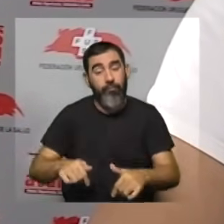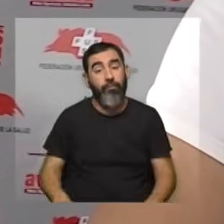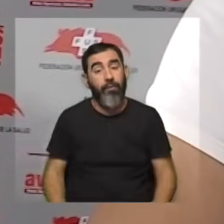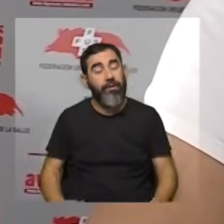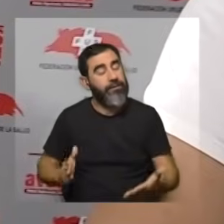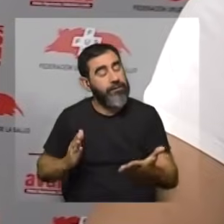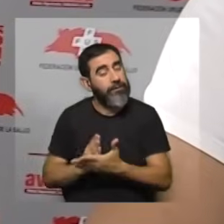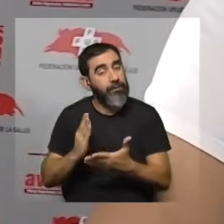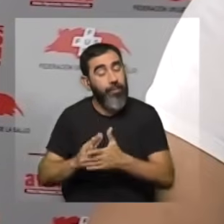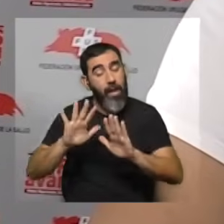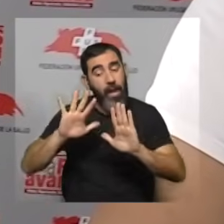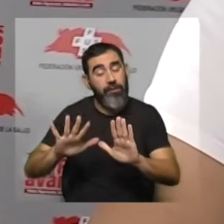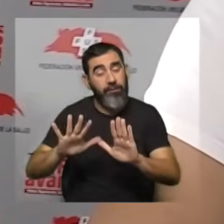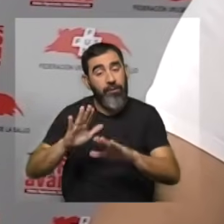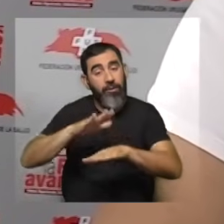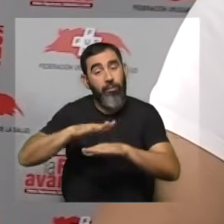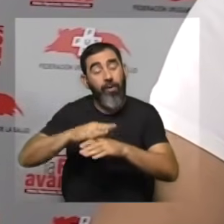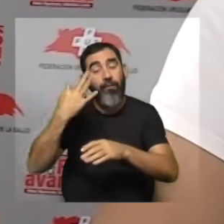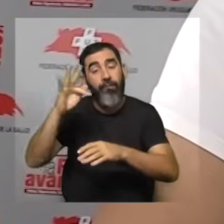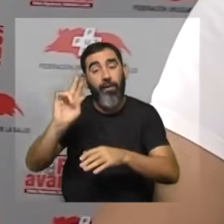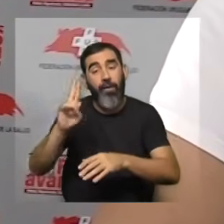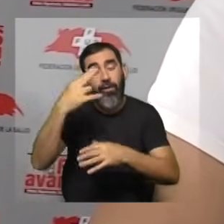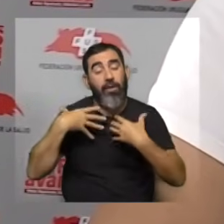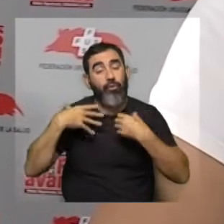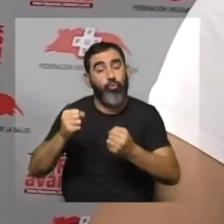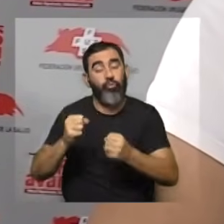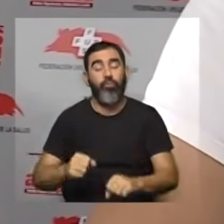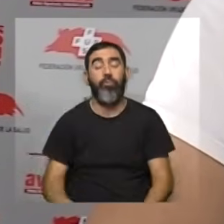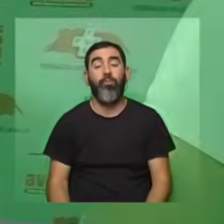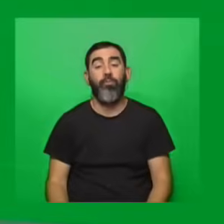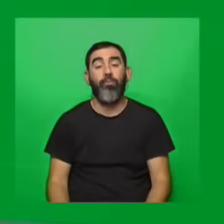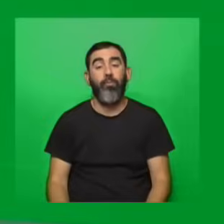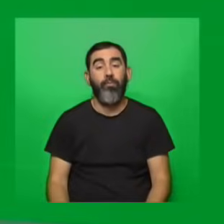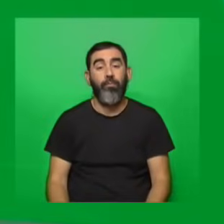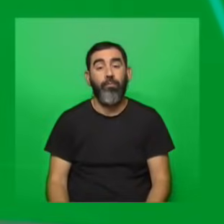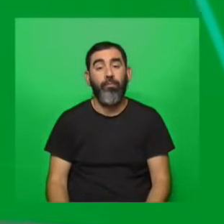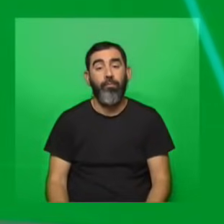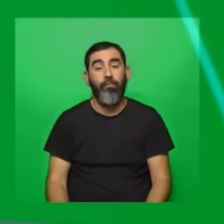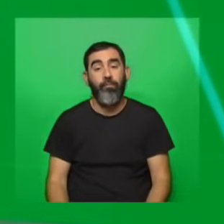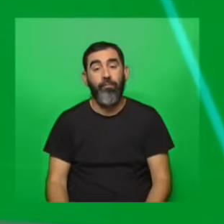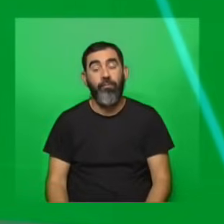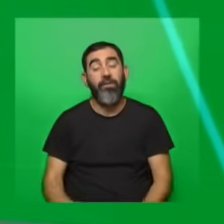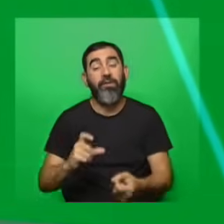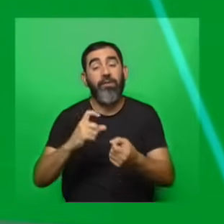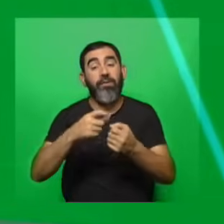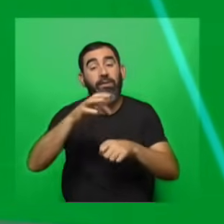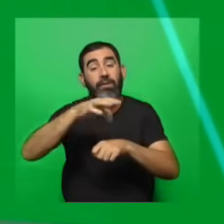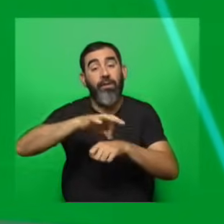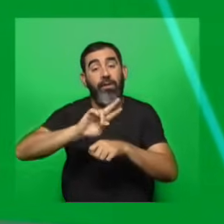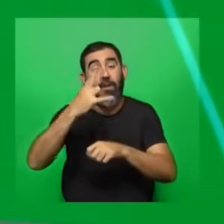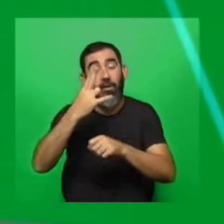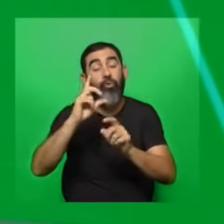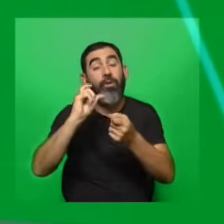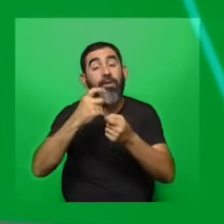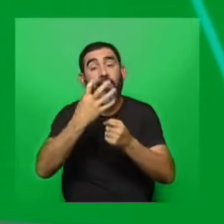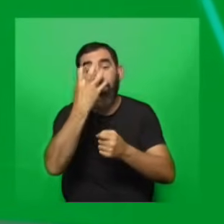siempre y tiene la Federación Uruguaya de la Salud. Y vamos a recordar que el Sindicato Médico del Uruguay y el